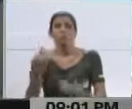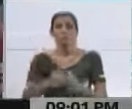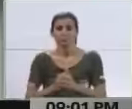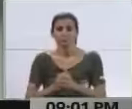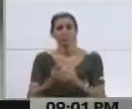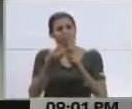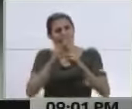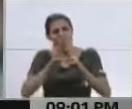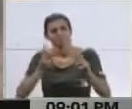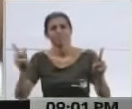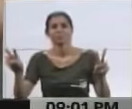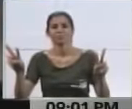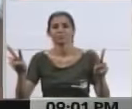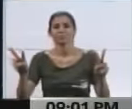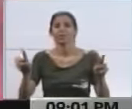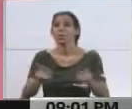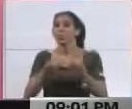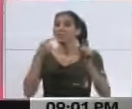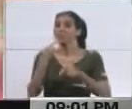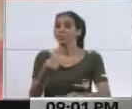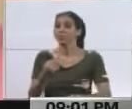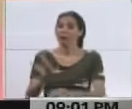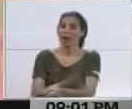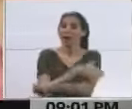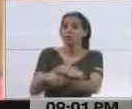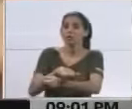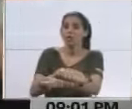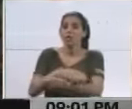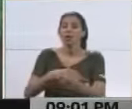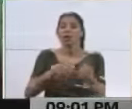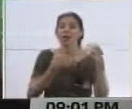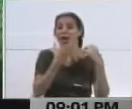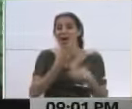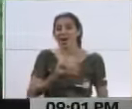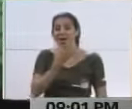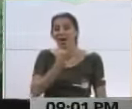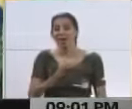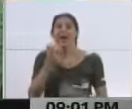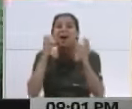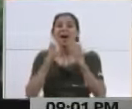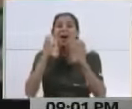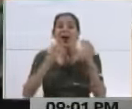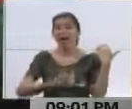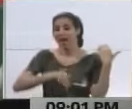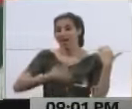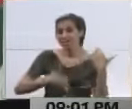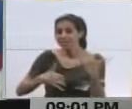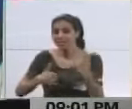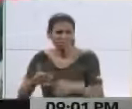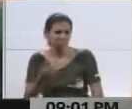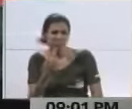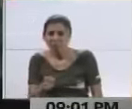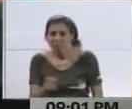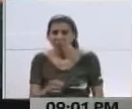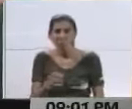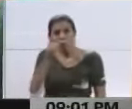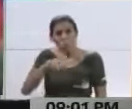paz. Pues como dijo nuestro cantor Ali Primera, a este pueblo no ha habido trago amargo que le mate su